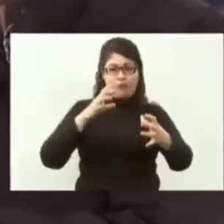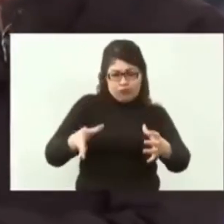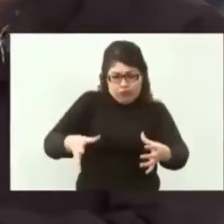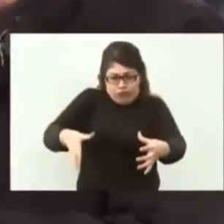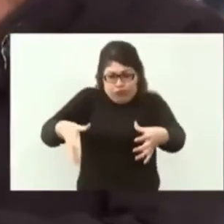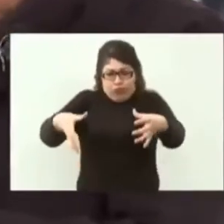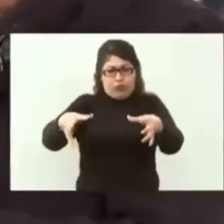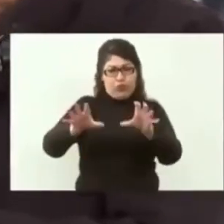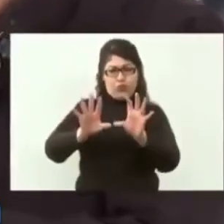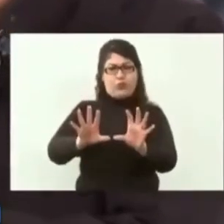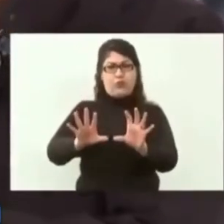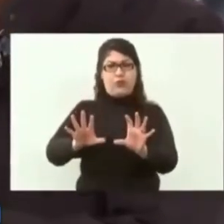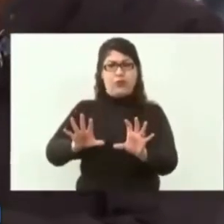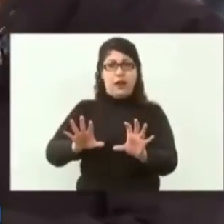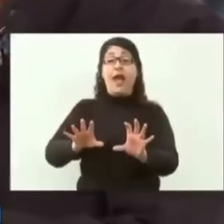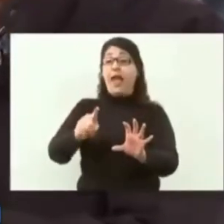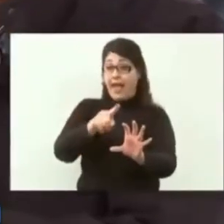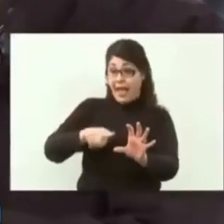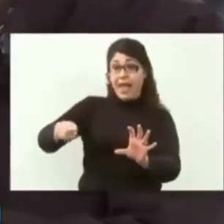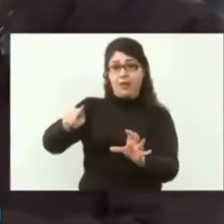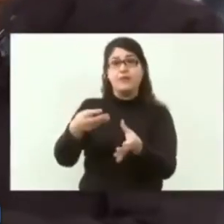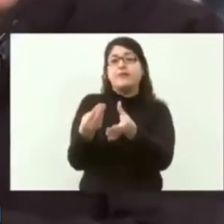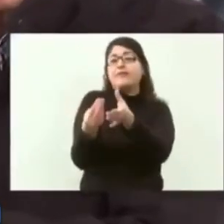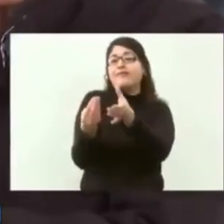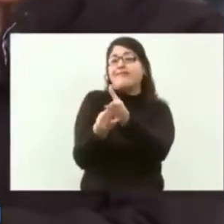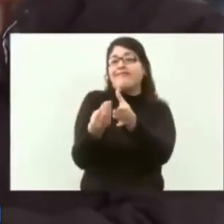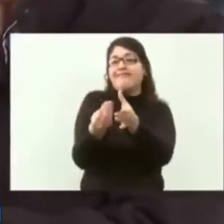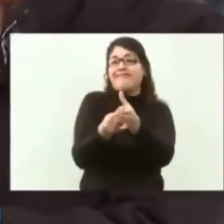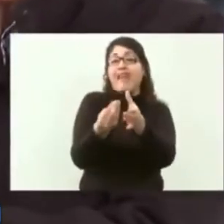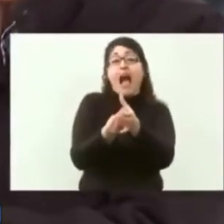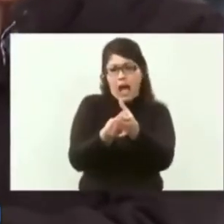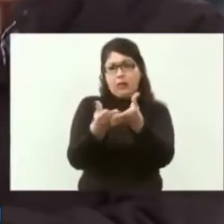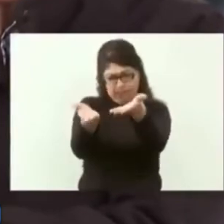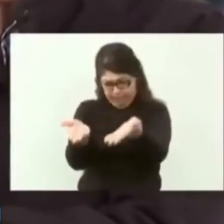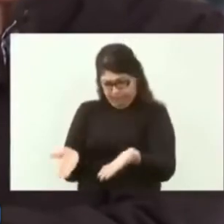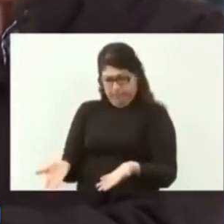lo de las energías limpias,